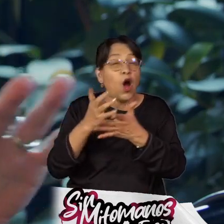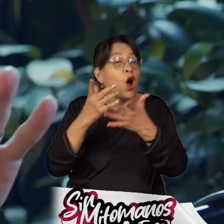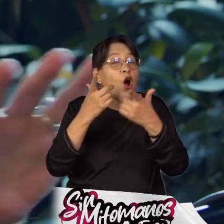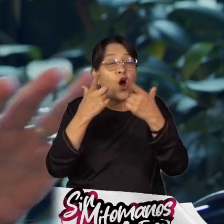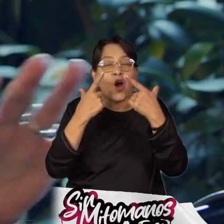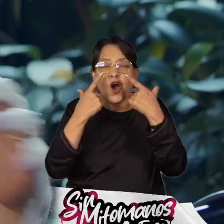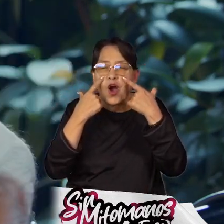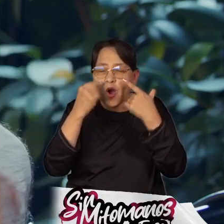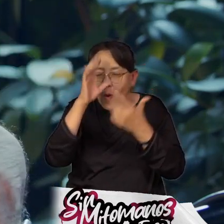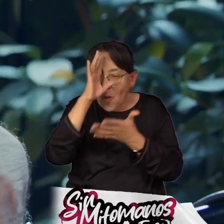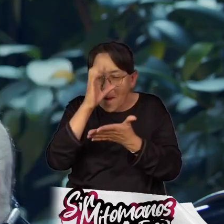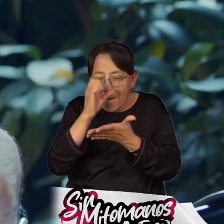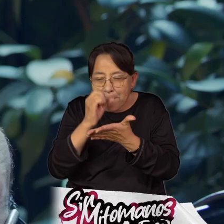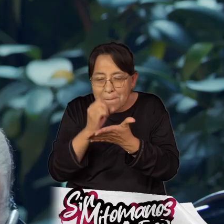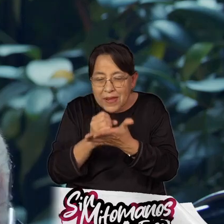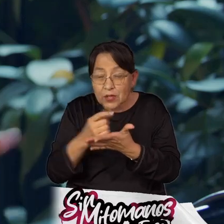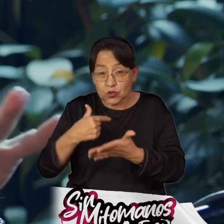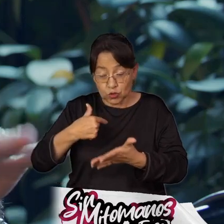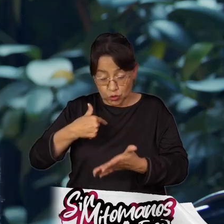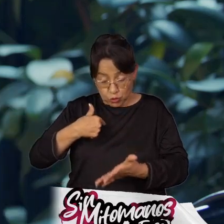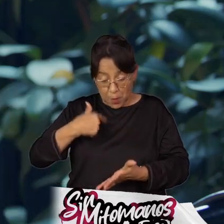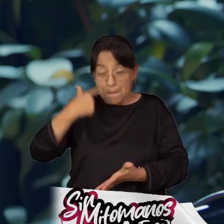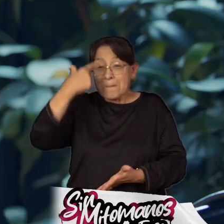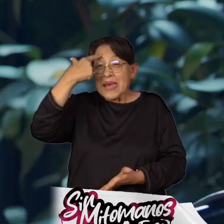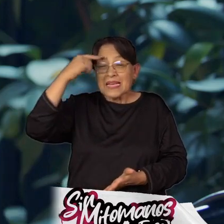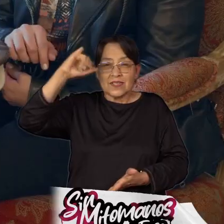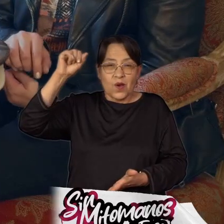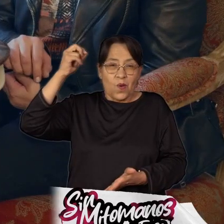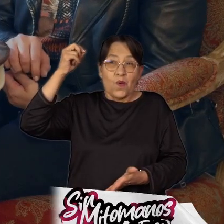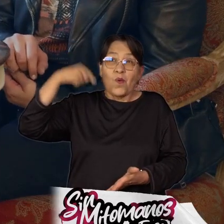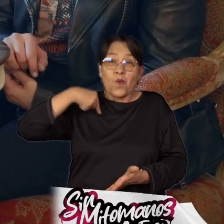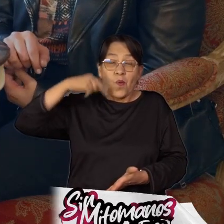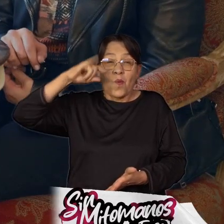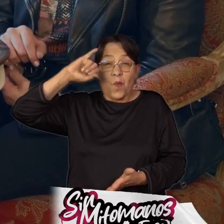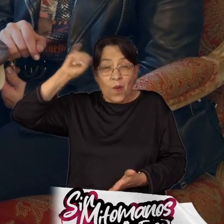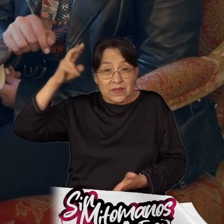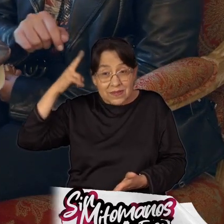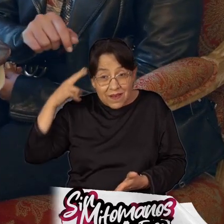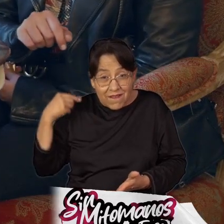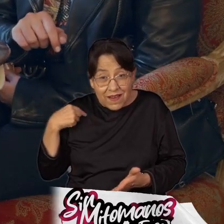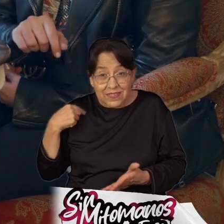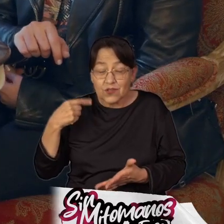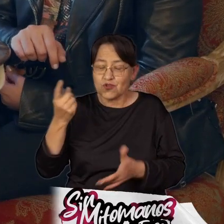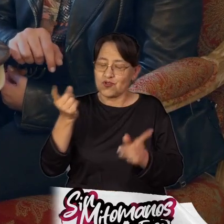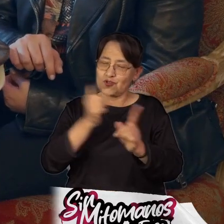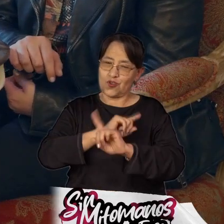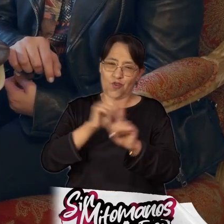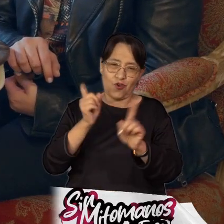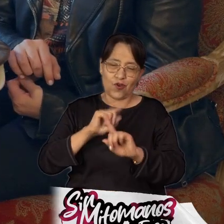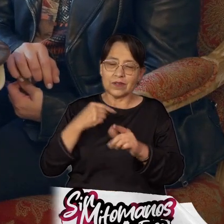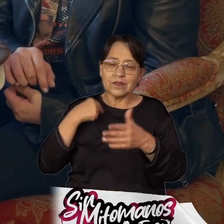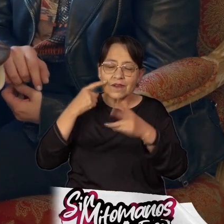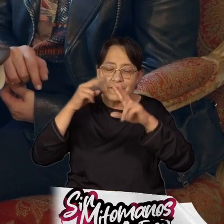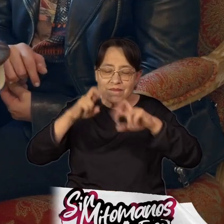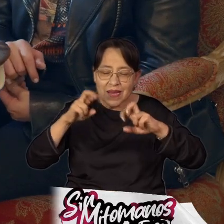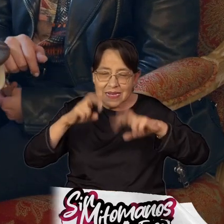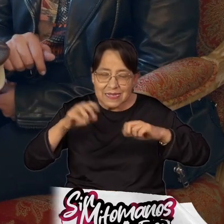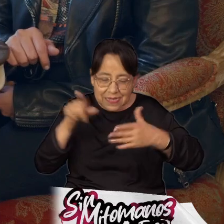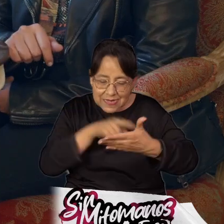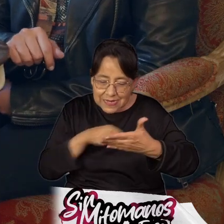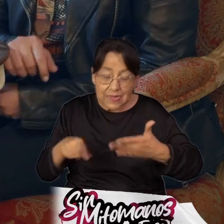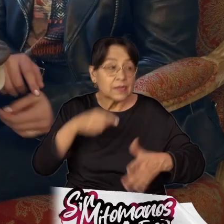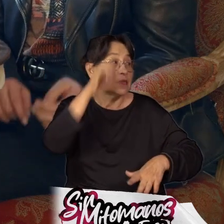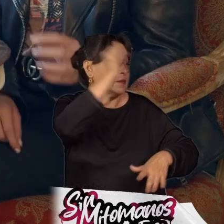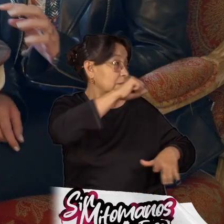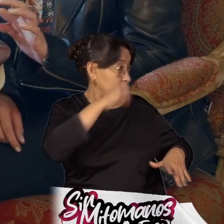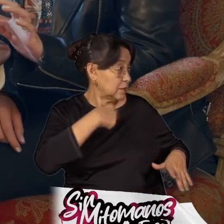opinión, esto no es lo que Pastor Juani piensa, ¿no? De hecho, es investigación. Argumentos en contra y a favor de la eliminación. Yo